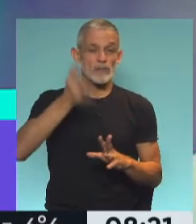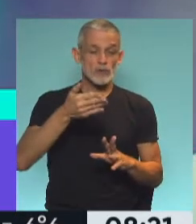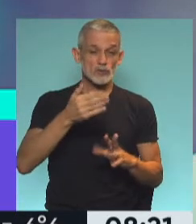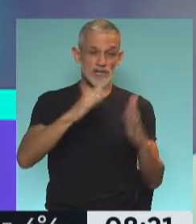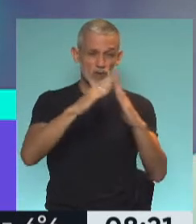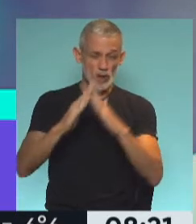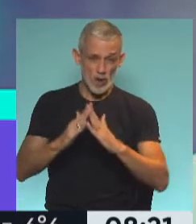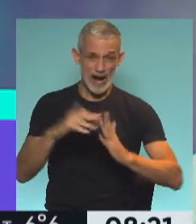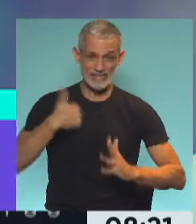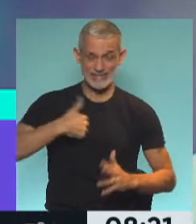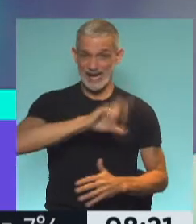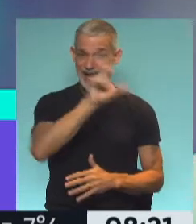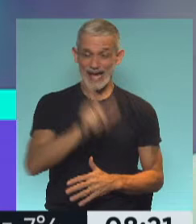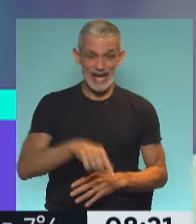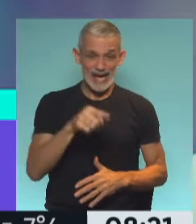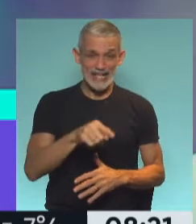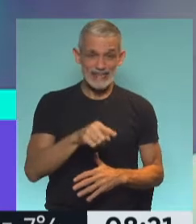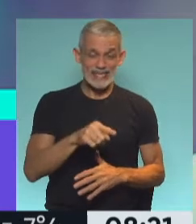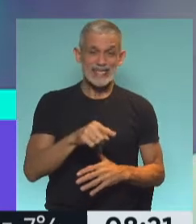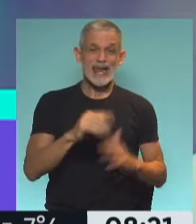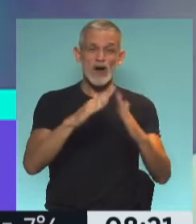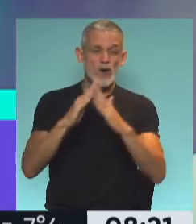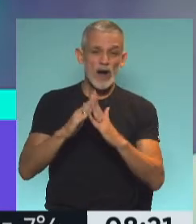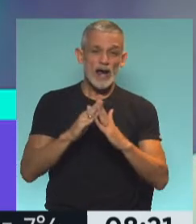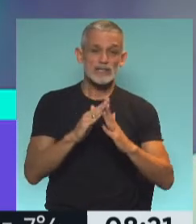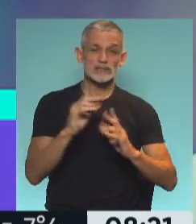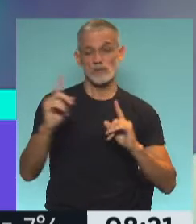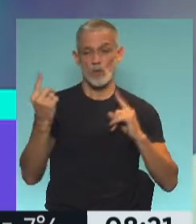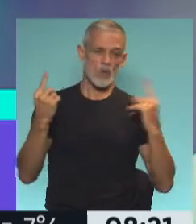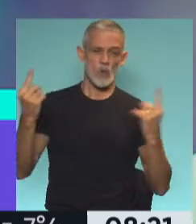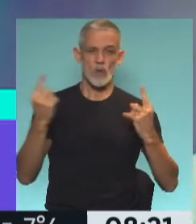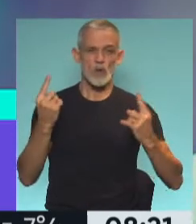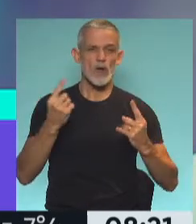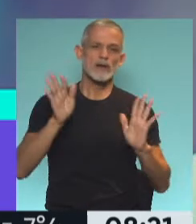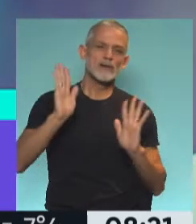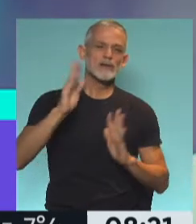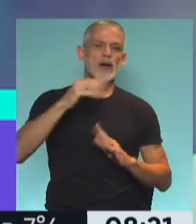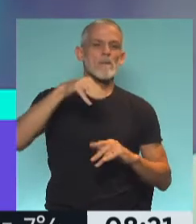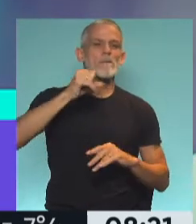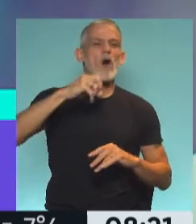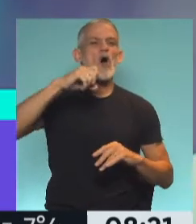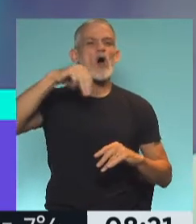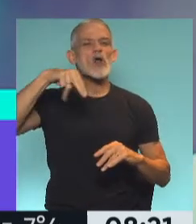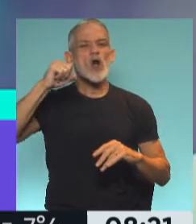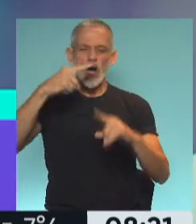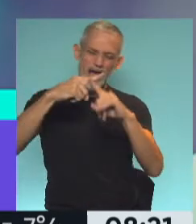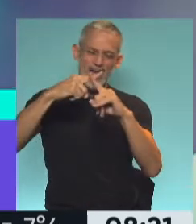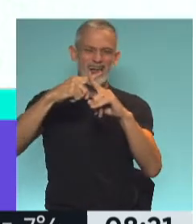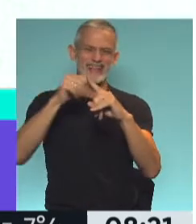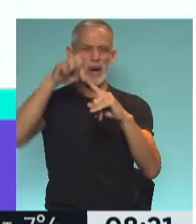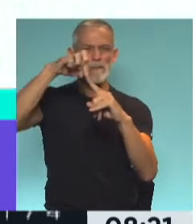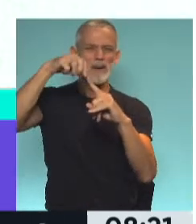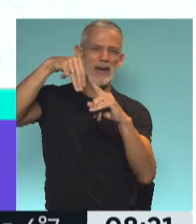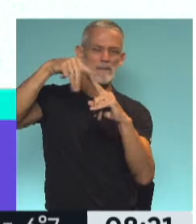hogares en nuestro país, en Argentina, son bueno, acá lo pusimos con X, monoparentales. Claro. ¿Por qué? Porque en realidad la palabra